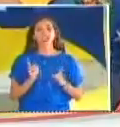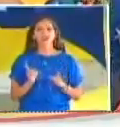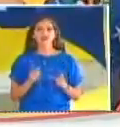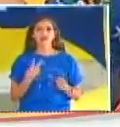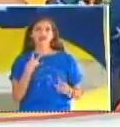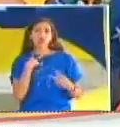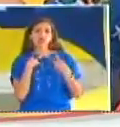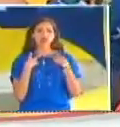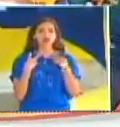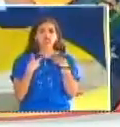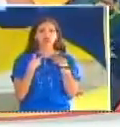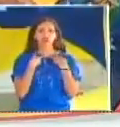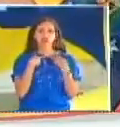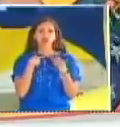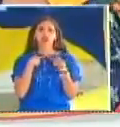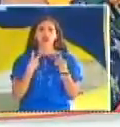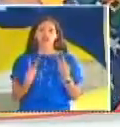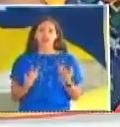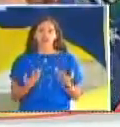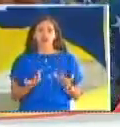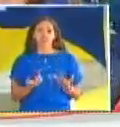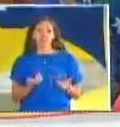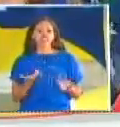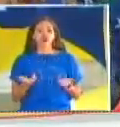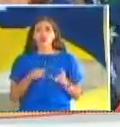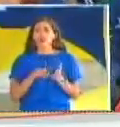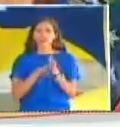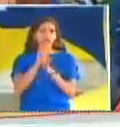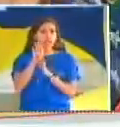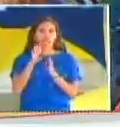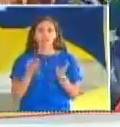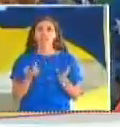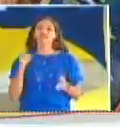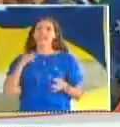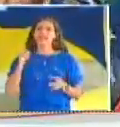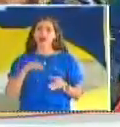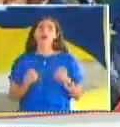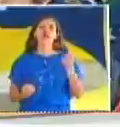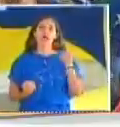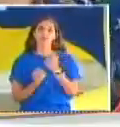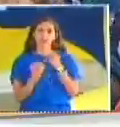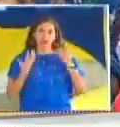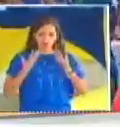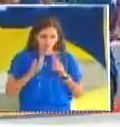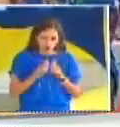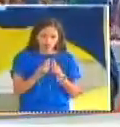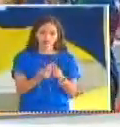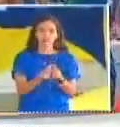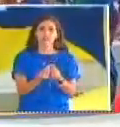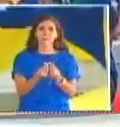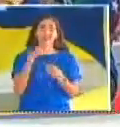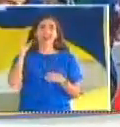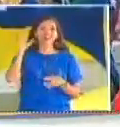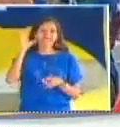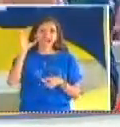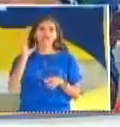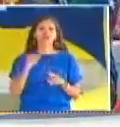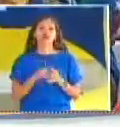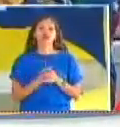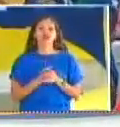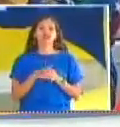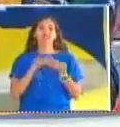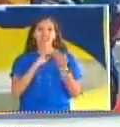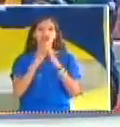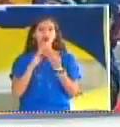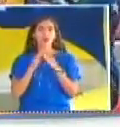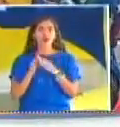se ve abrumada, porque no ve cómo salir adelante. Entonces necesitamos el acompañamiento del Estado y de la